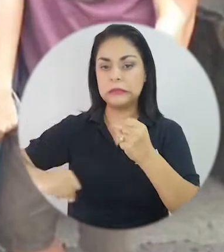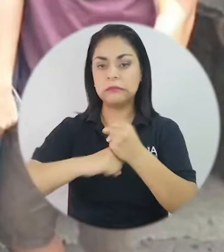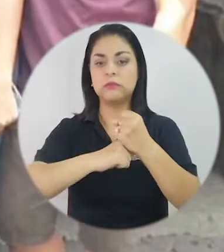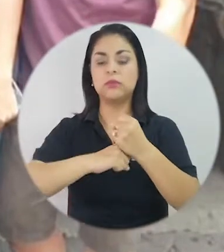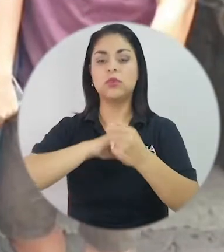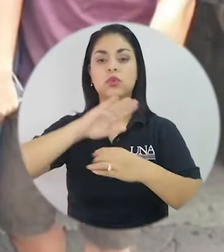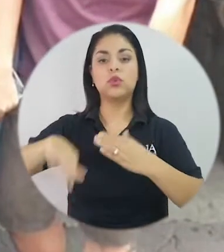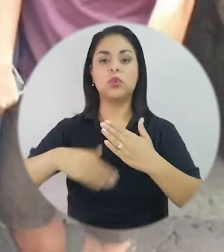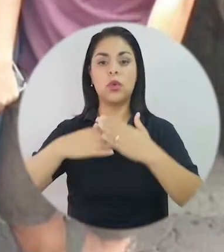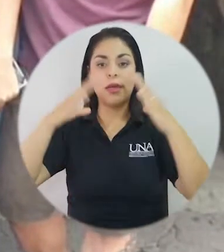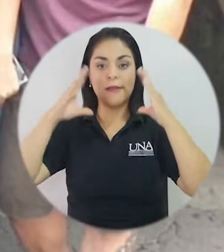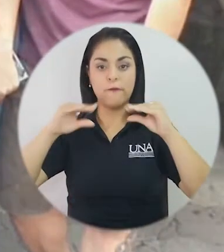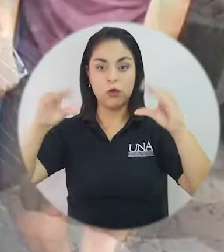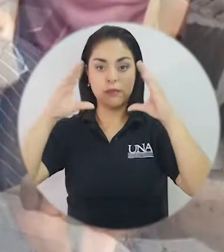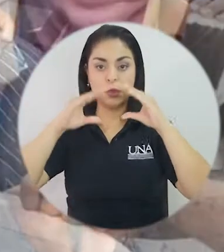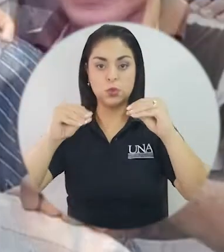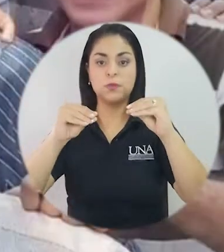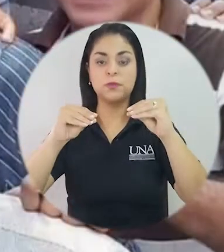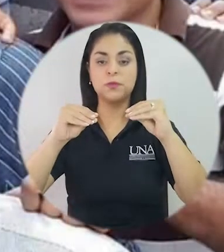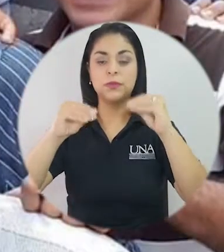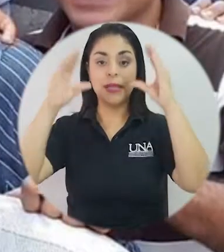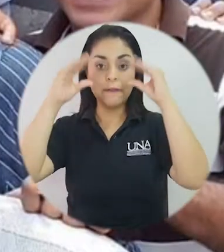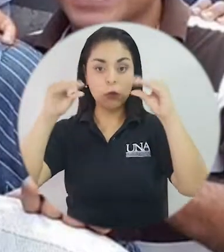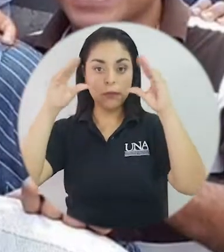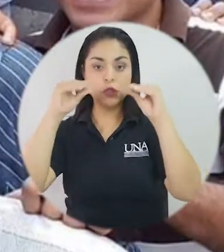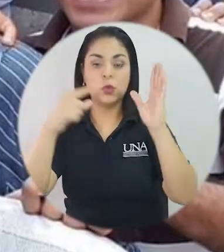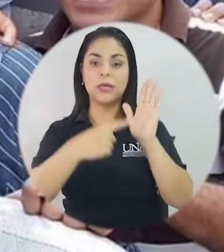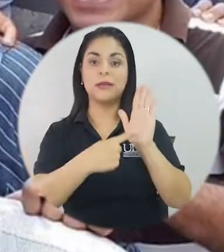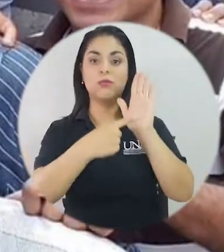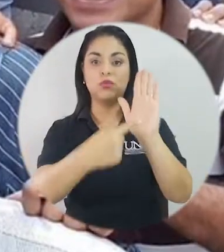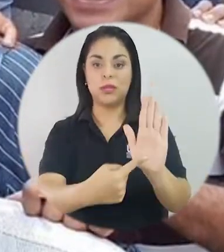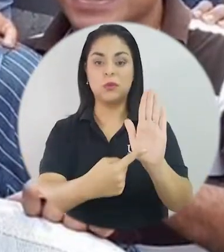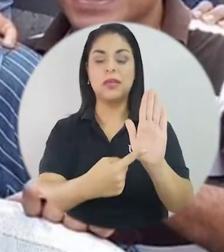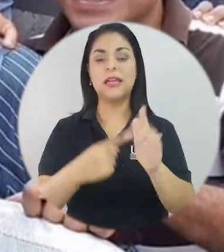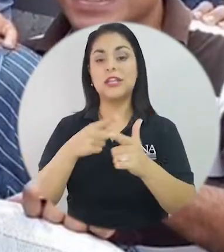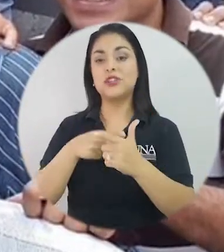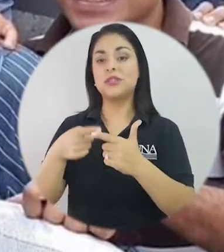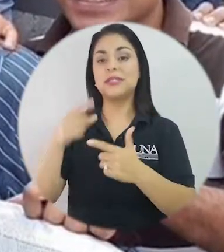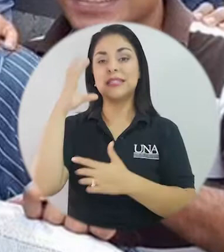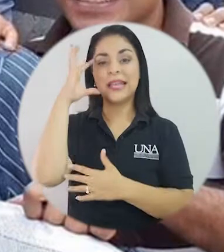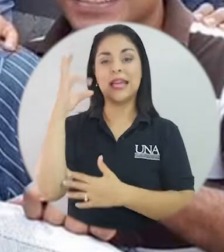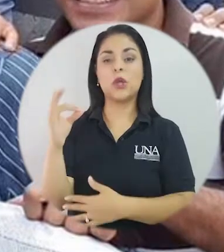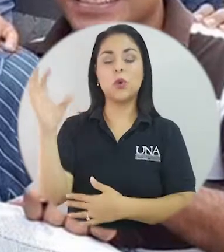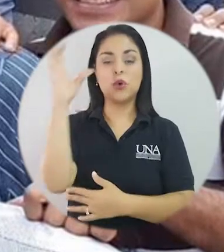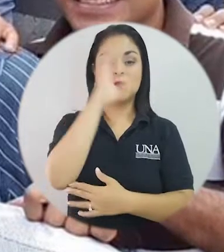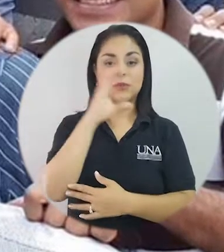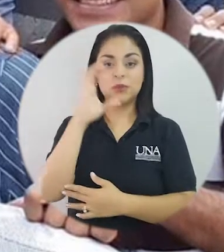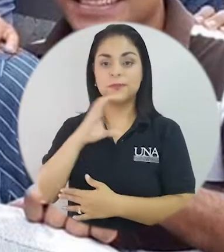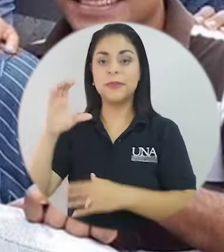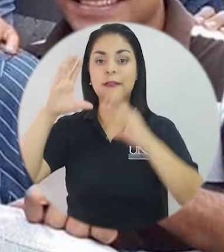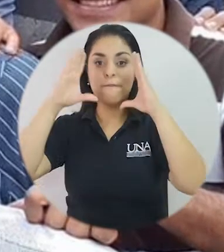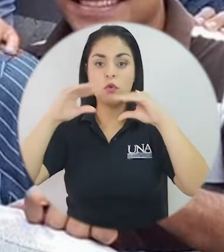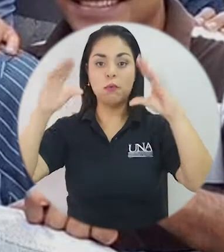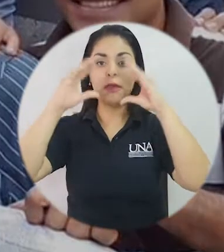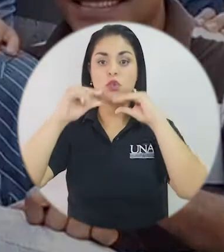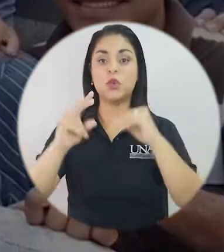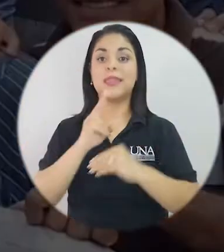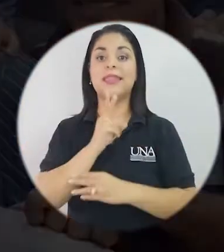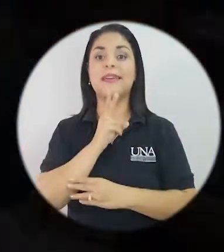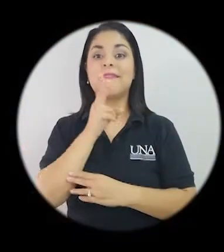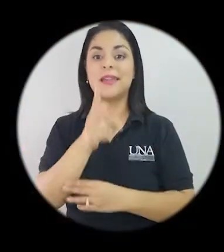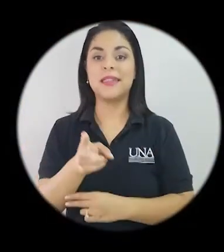pudiera sustentar la mayoría de la información y los datos que se presentaron. Entonces creo que la búsqueda